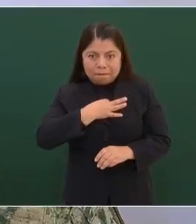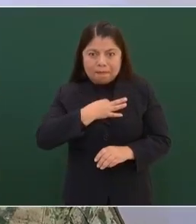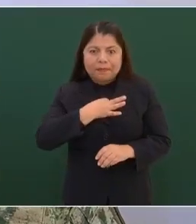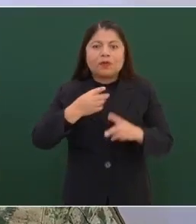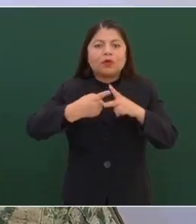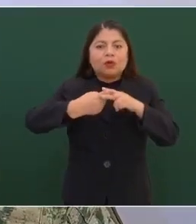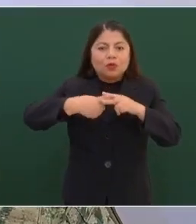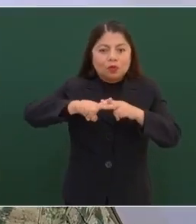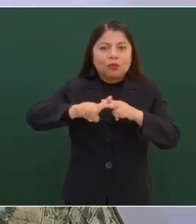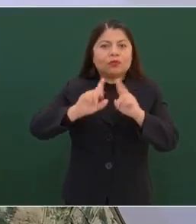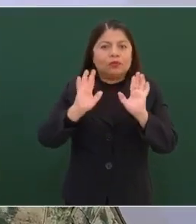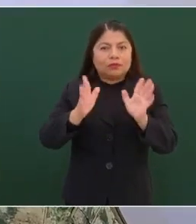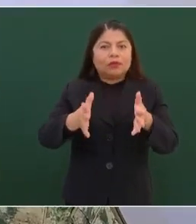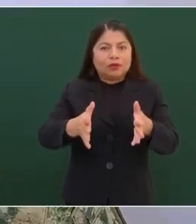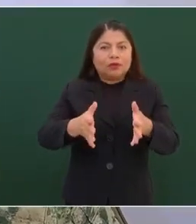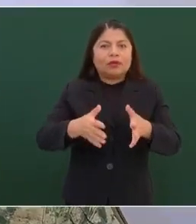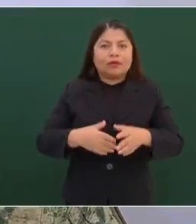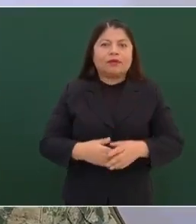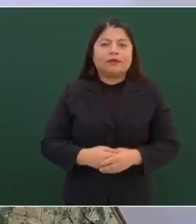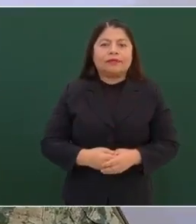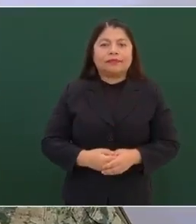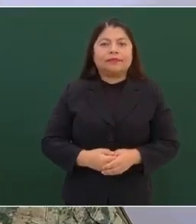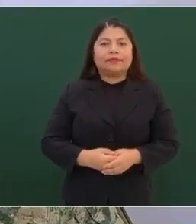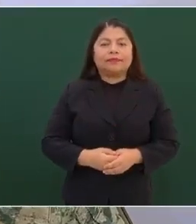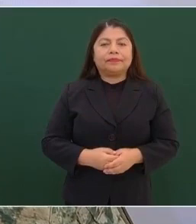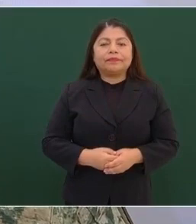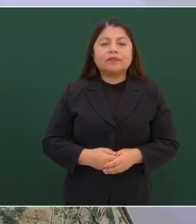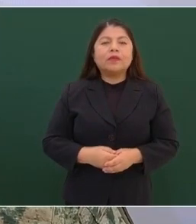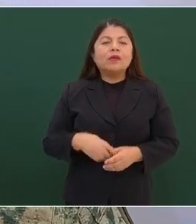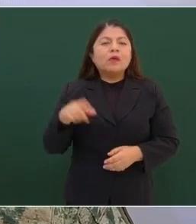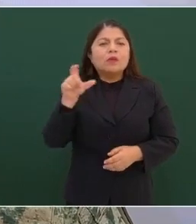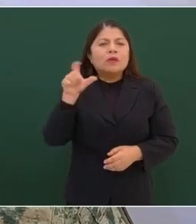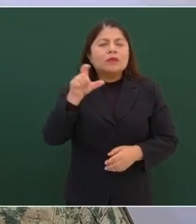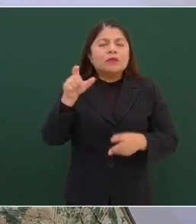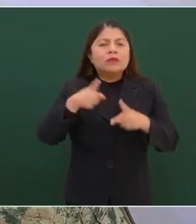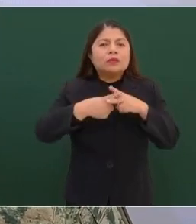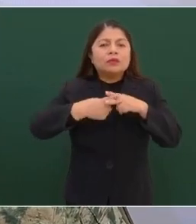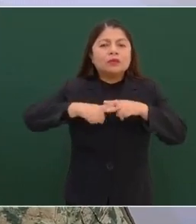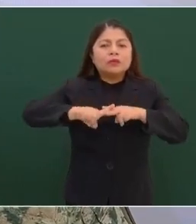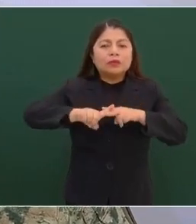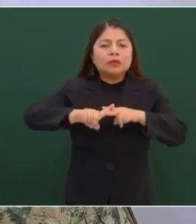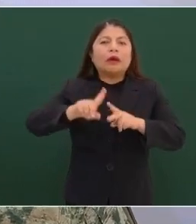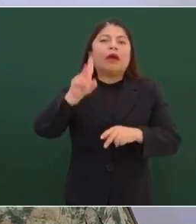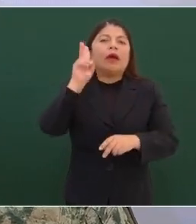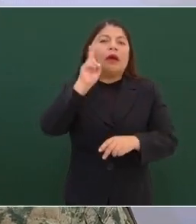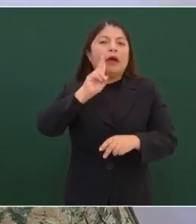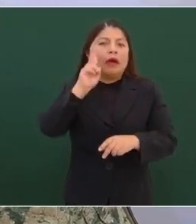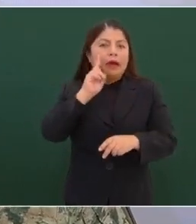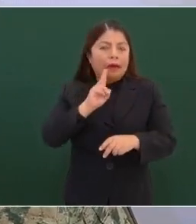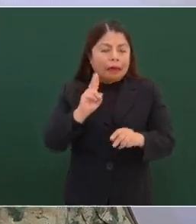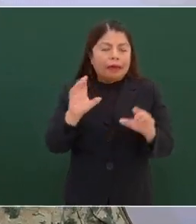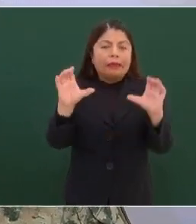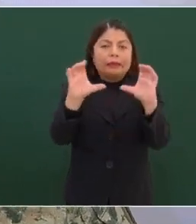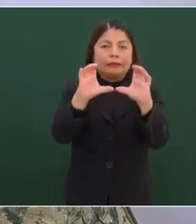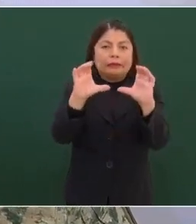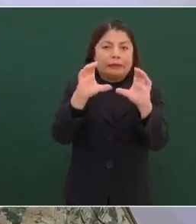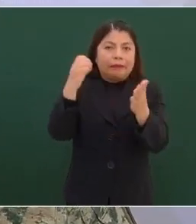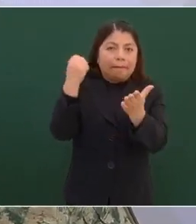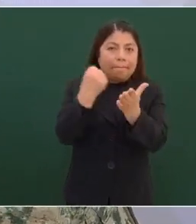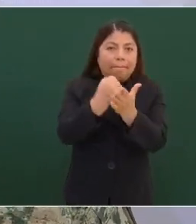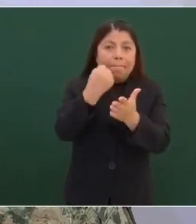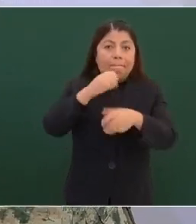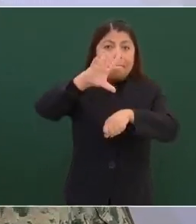tengamos certificado como operador… Ah, estamos esperando el certificado como operadores. Operador, entonces podemos